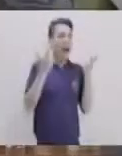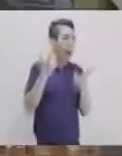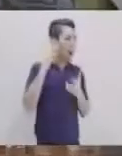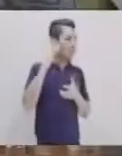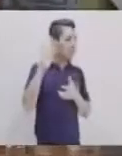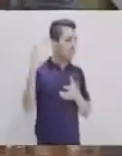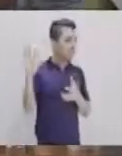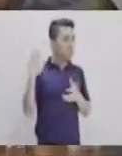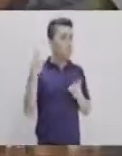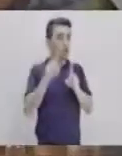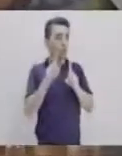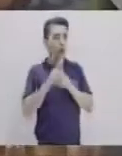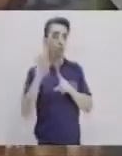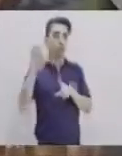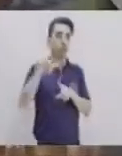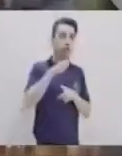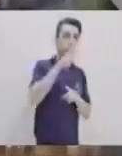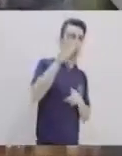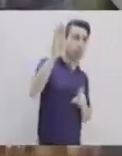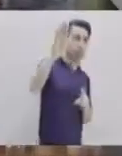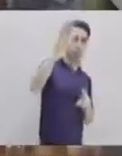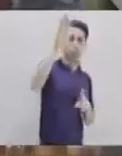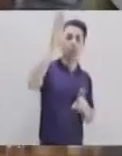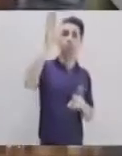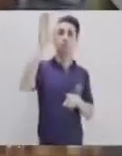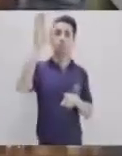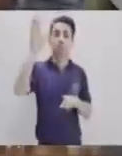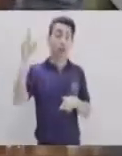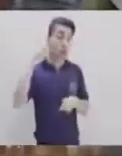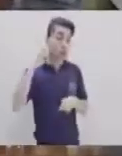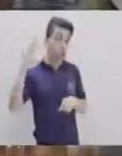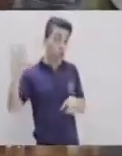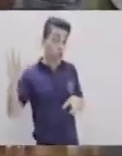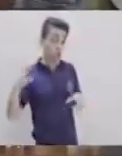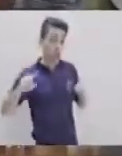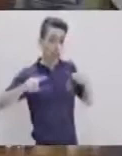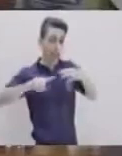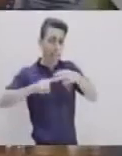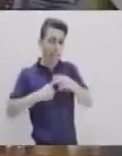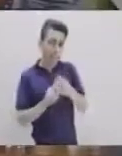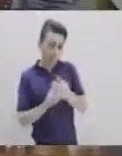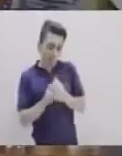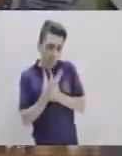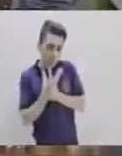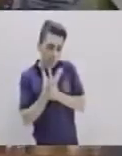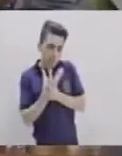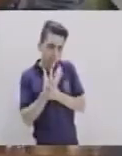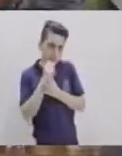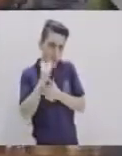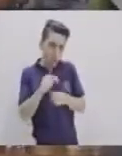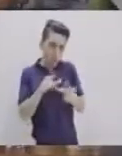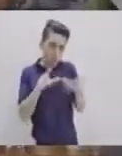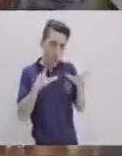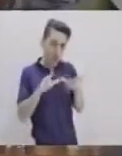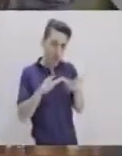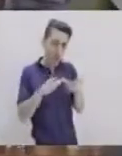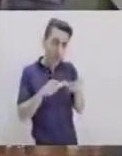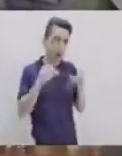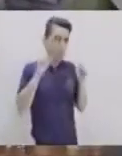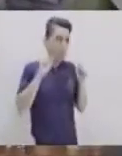viaje increíble. Primero, el sonido se crea en un lugar. Ese